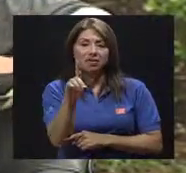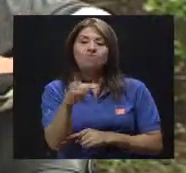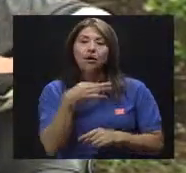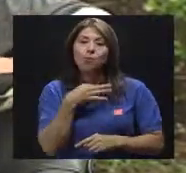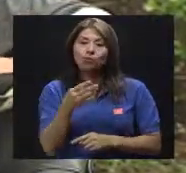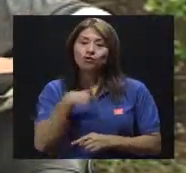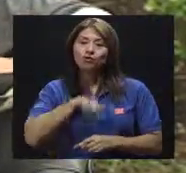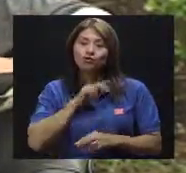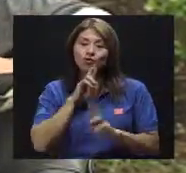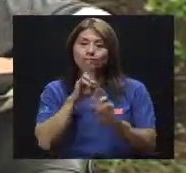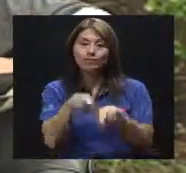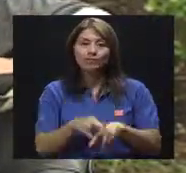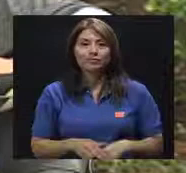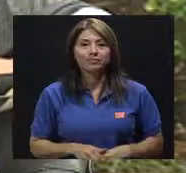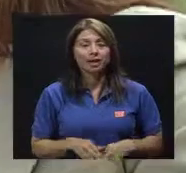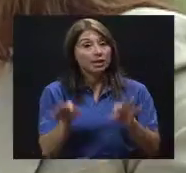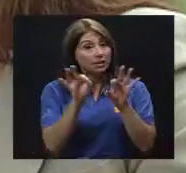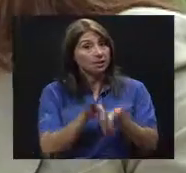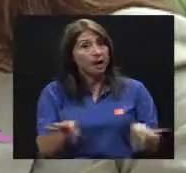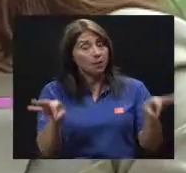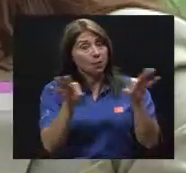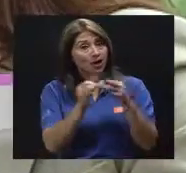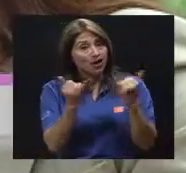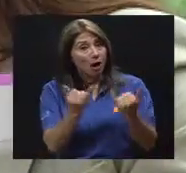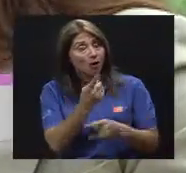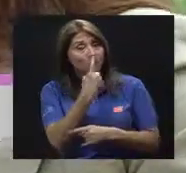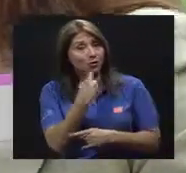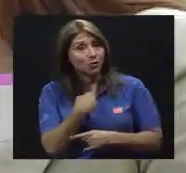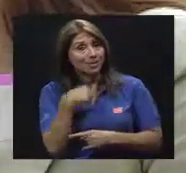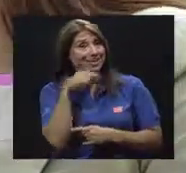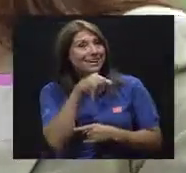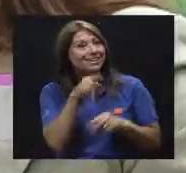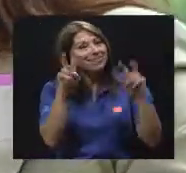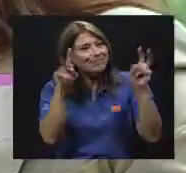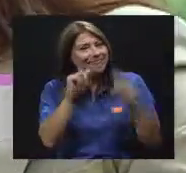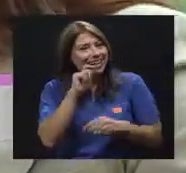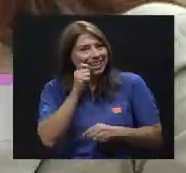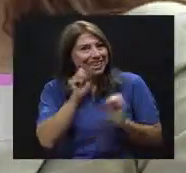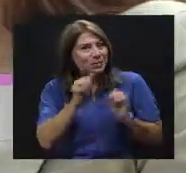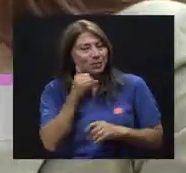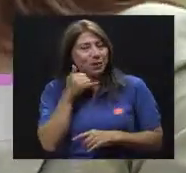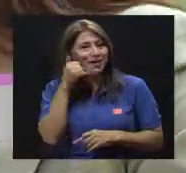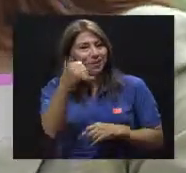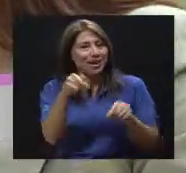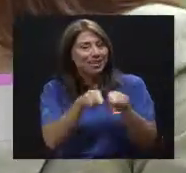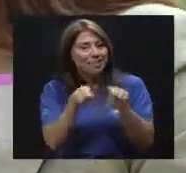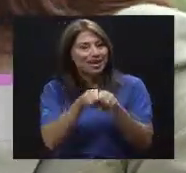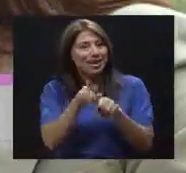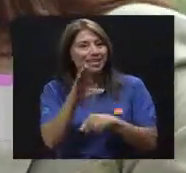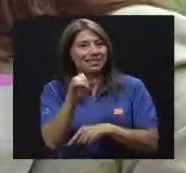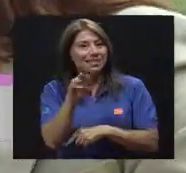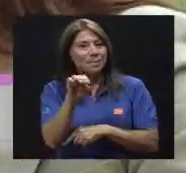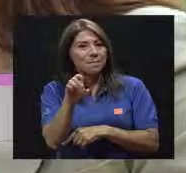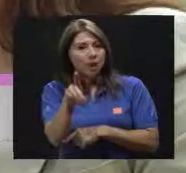que con muchísimo gusto los podríamos atender. Sería importante, doctora, ahora que nos da ese secretito, ¿verdad?, de llamar también al CIMET, de usar este servicio,